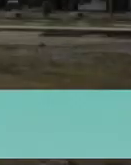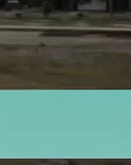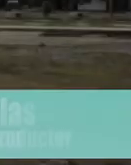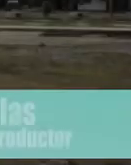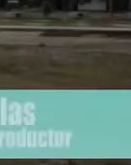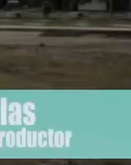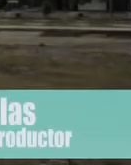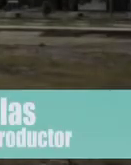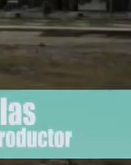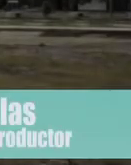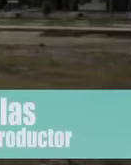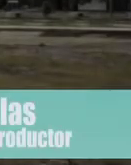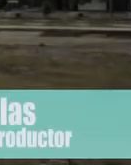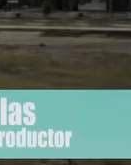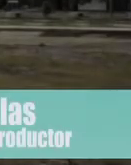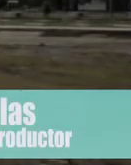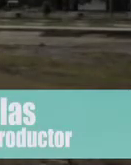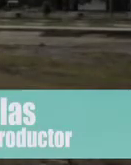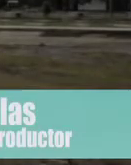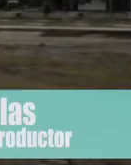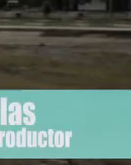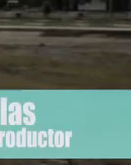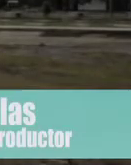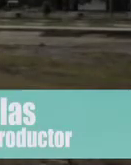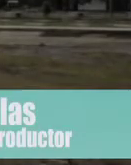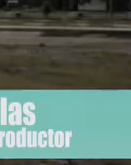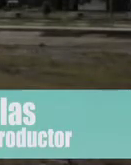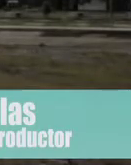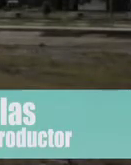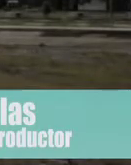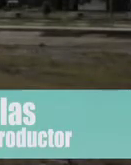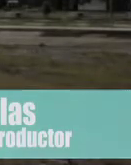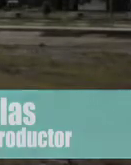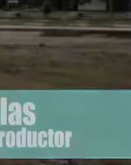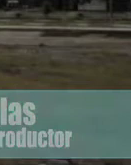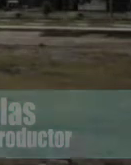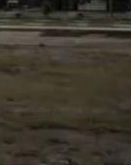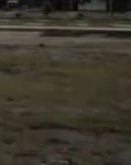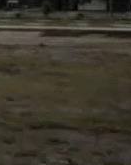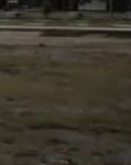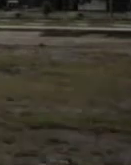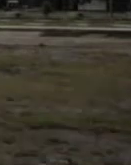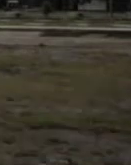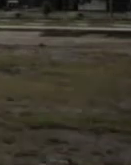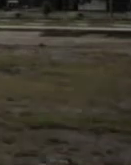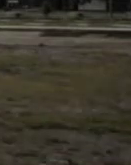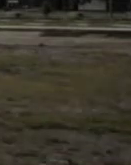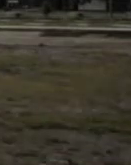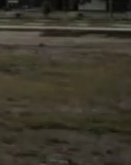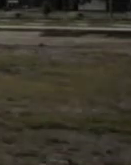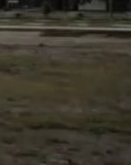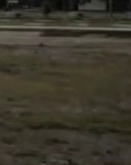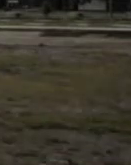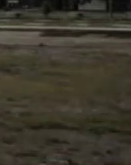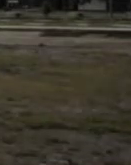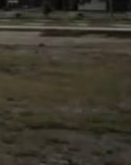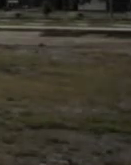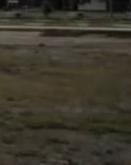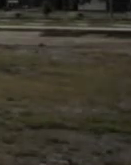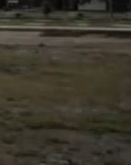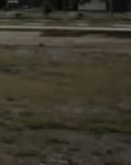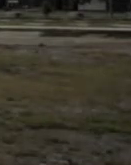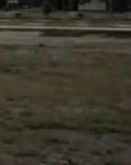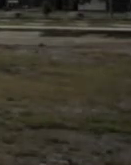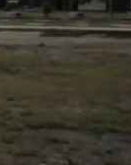Hola, yo soy Leo Fallas, editor y postproductor desde hace ya casi 15 años. Y eso que tenemos detrás, este edificio es